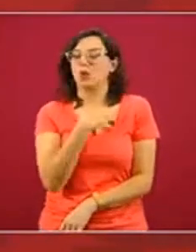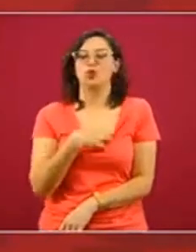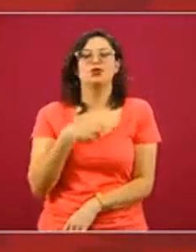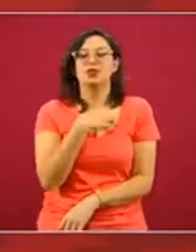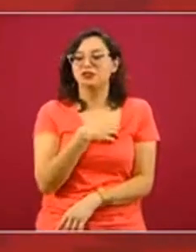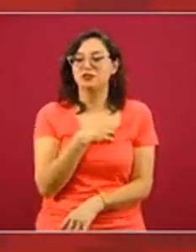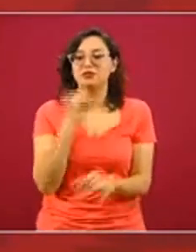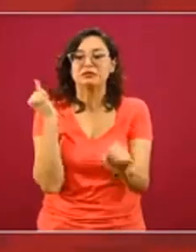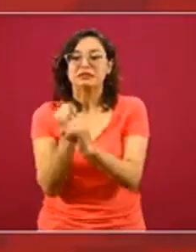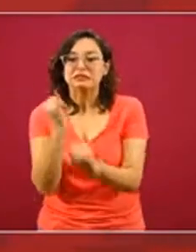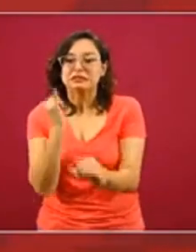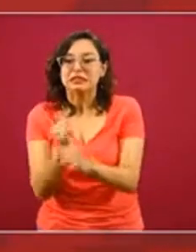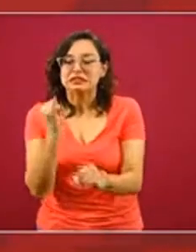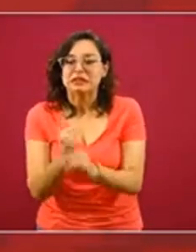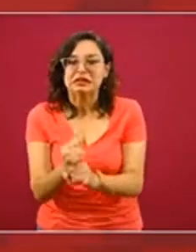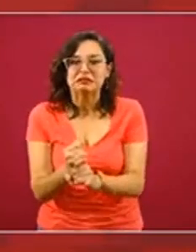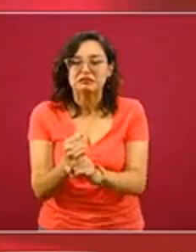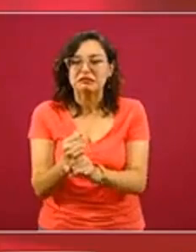redes sociales